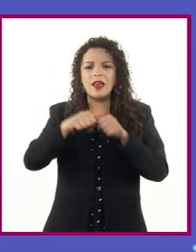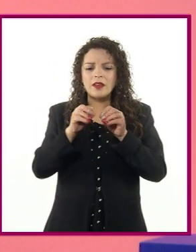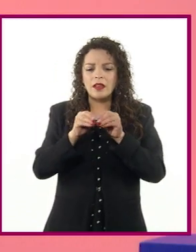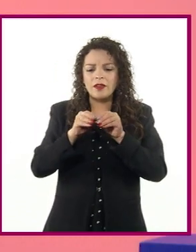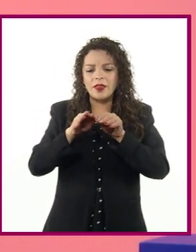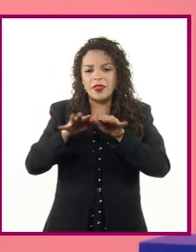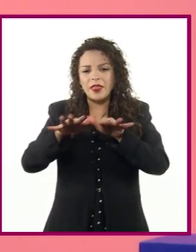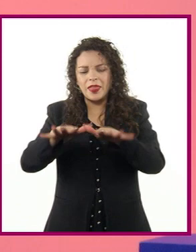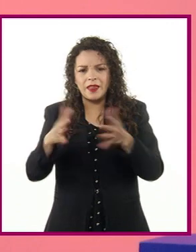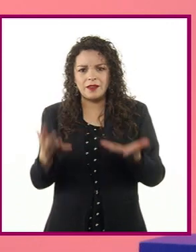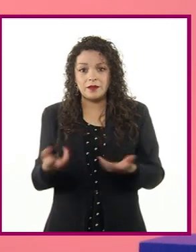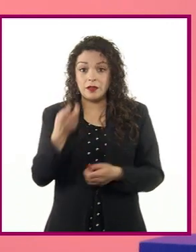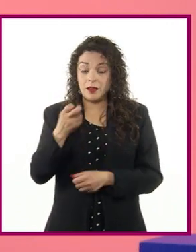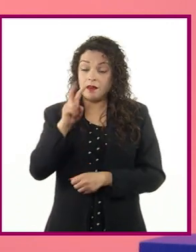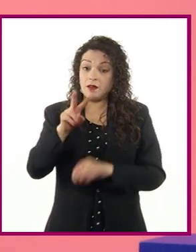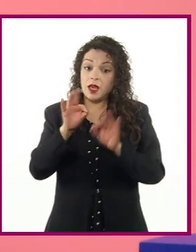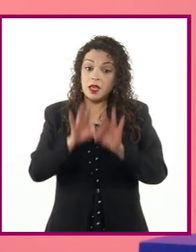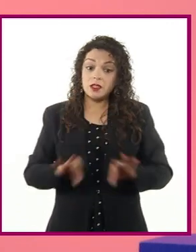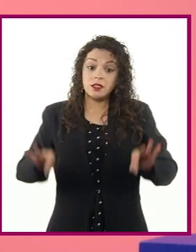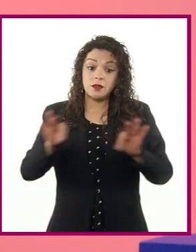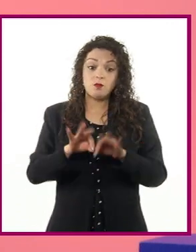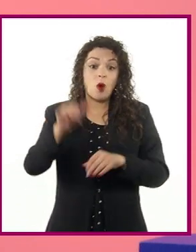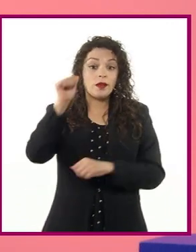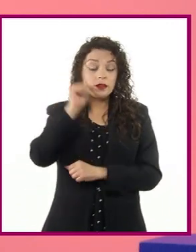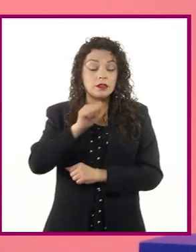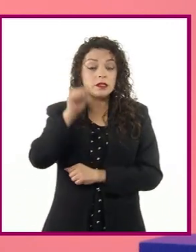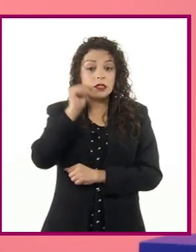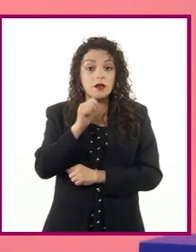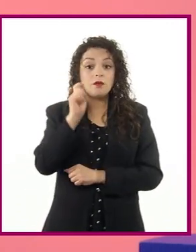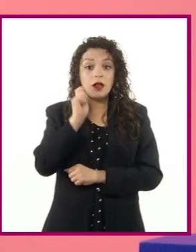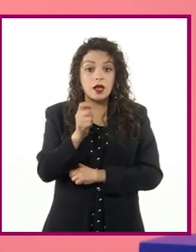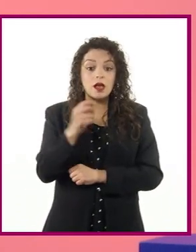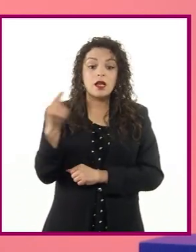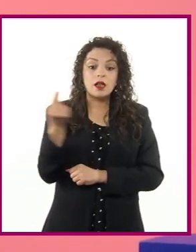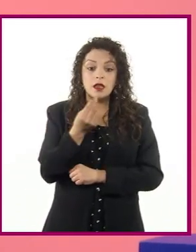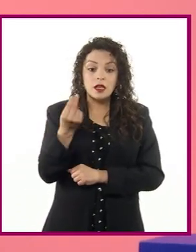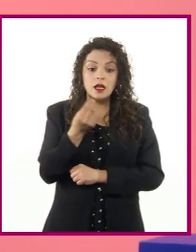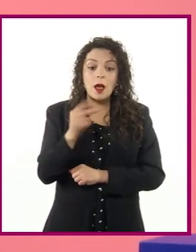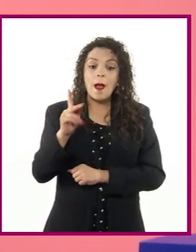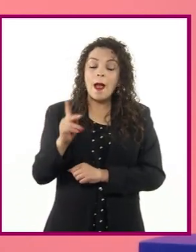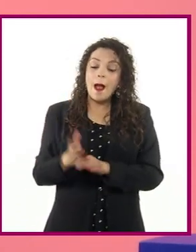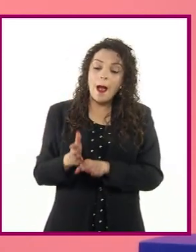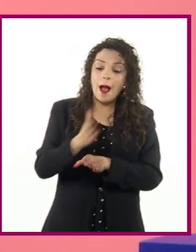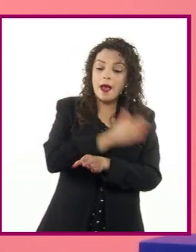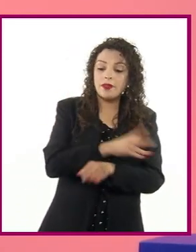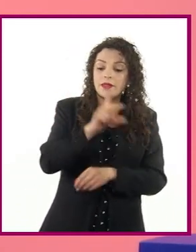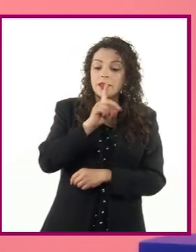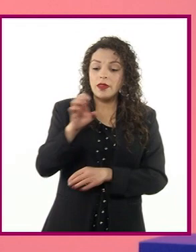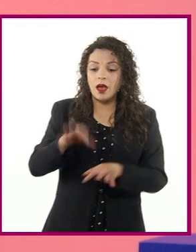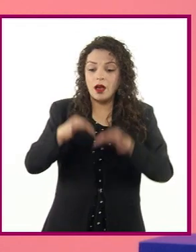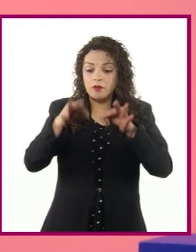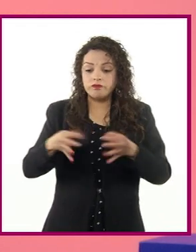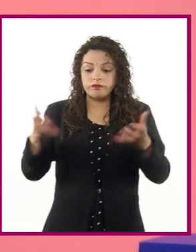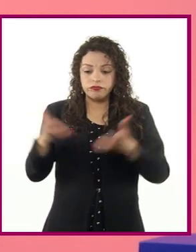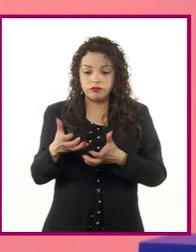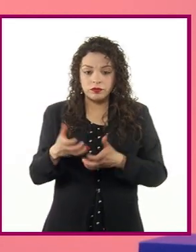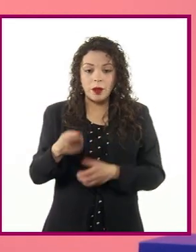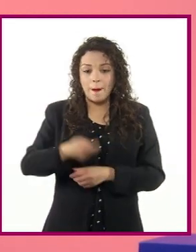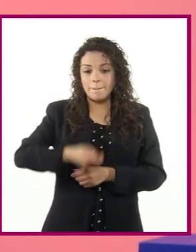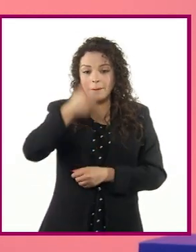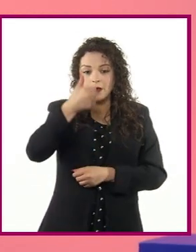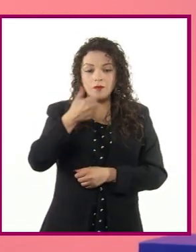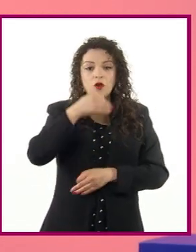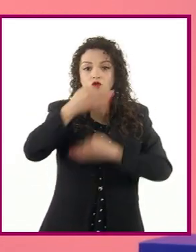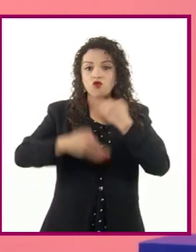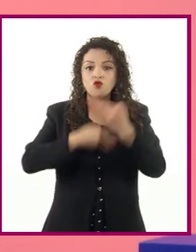tinta, por lo que es importante tener siempre en cuenta la etapa del preboceto, que es una primera apariencia de